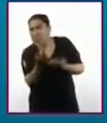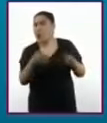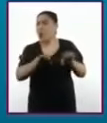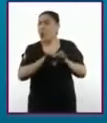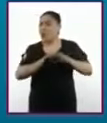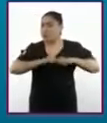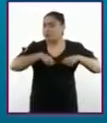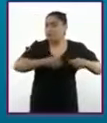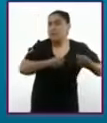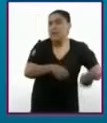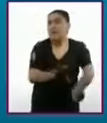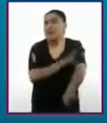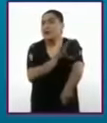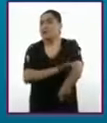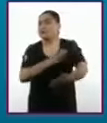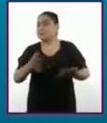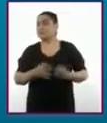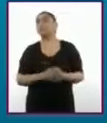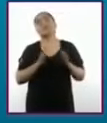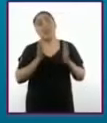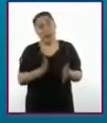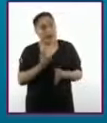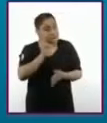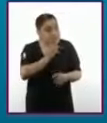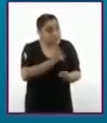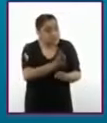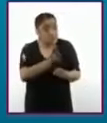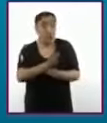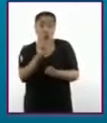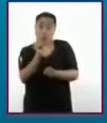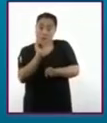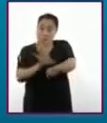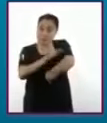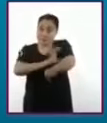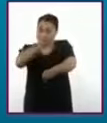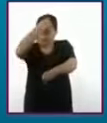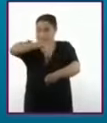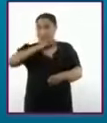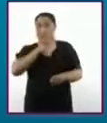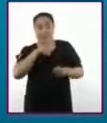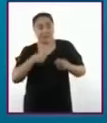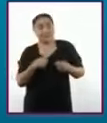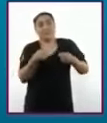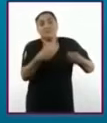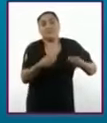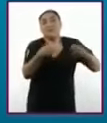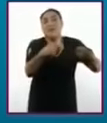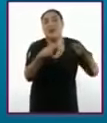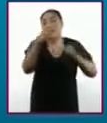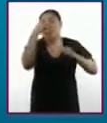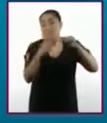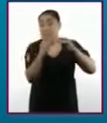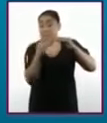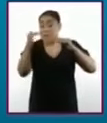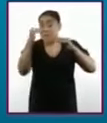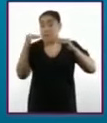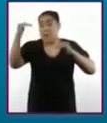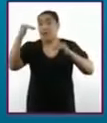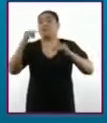los organismos. Se ha identificado que la transferencia de energía a cada uno de los niveles tróficos superiores es